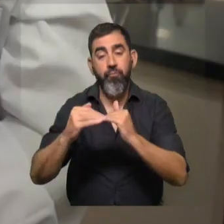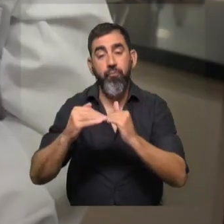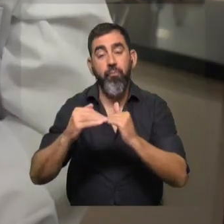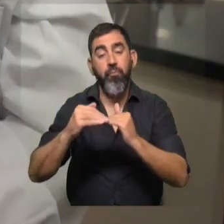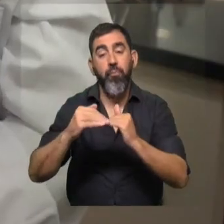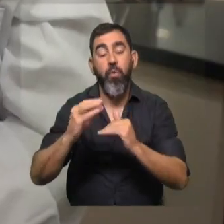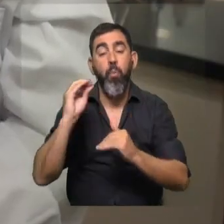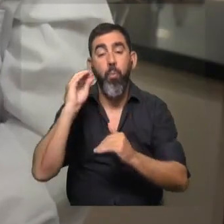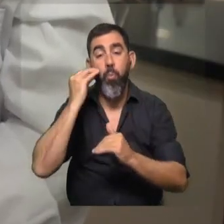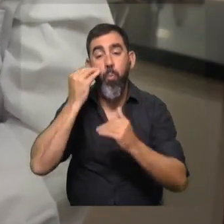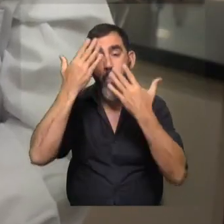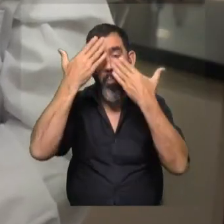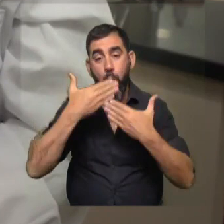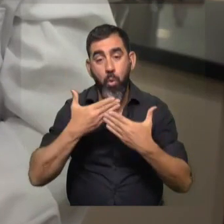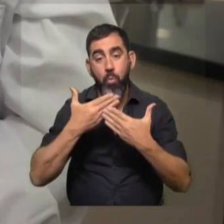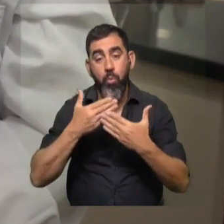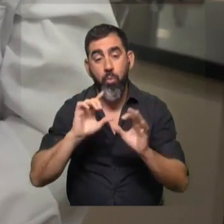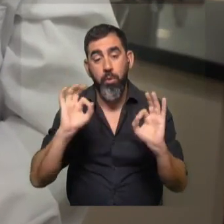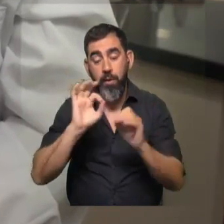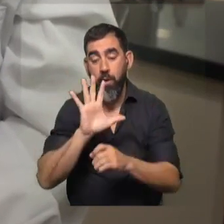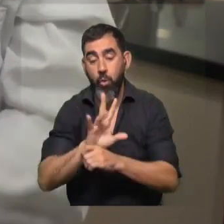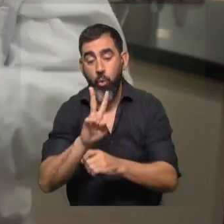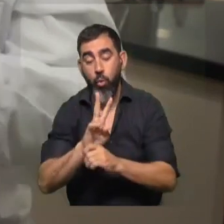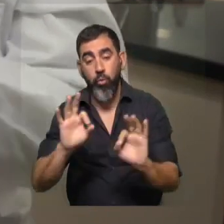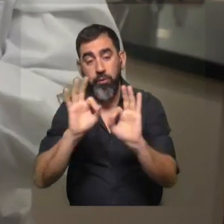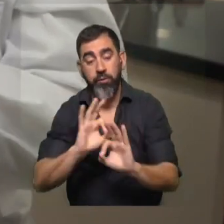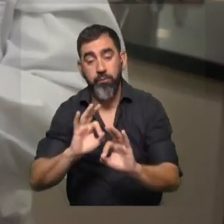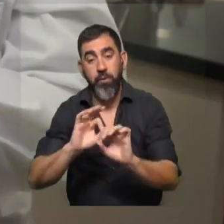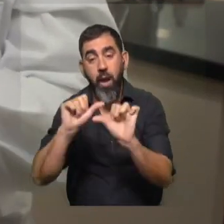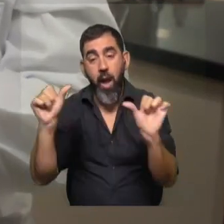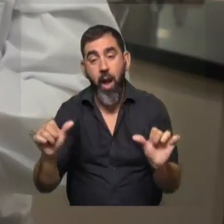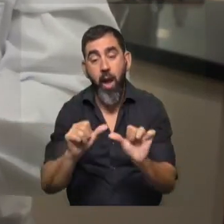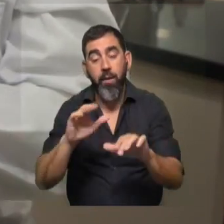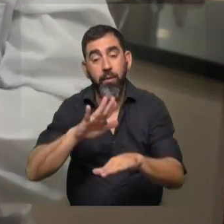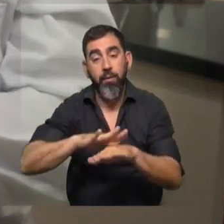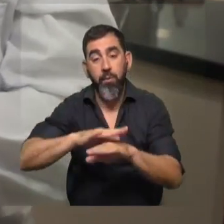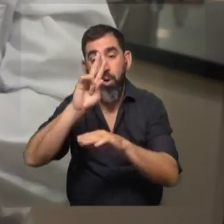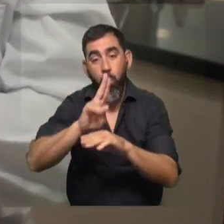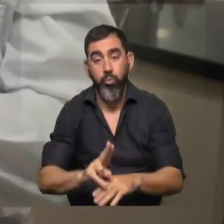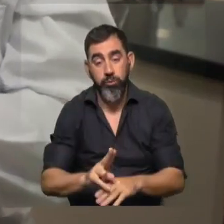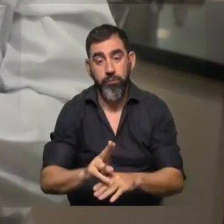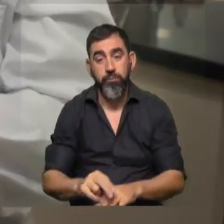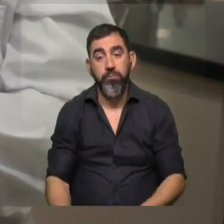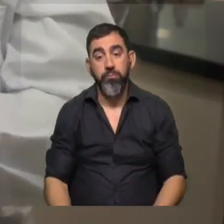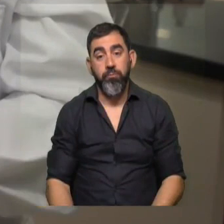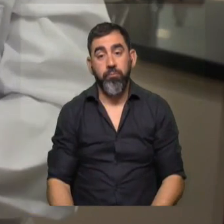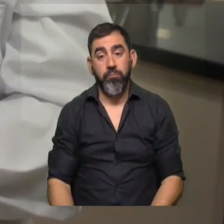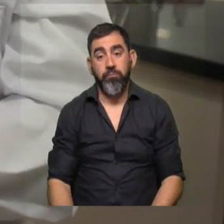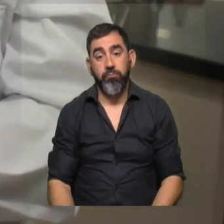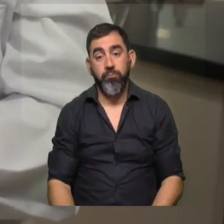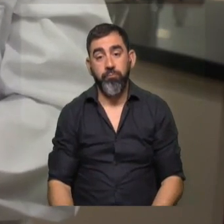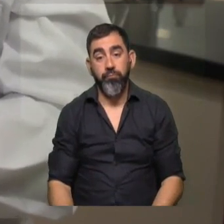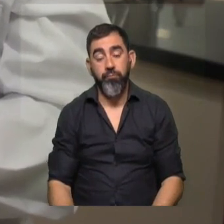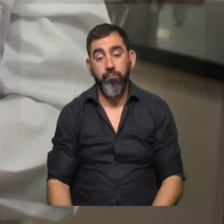en polvo que no tiene conservantes, que se activa en el momento de usarla. Entonces,